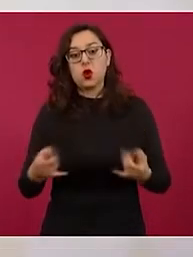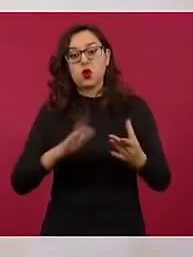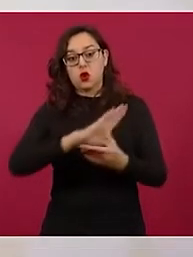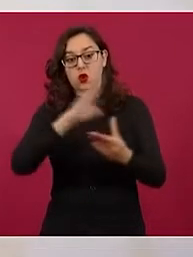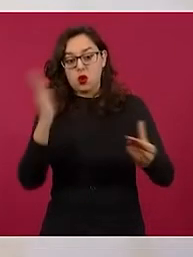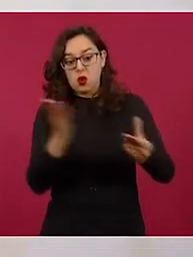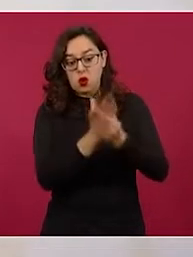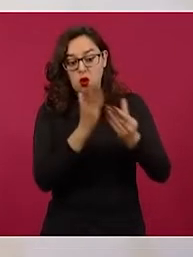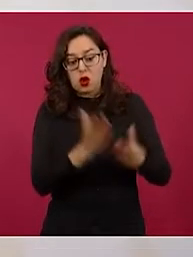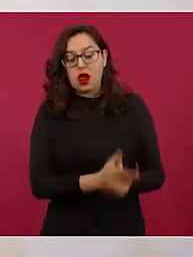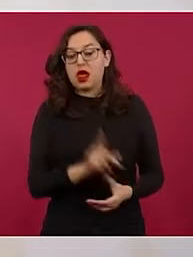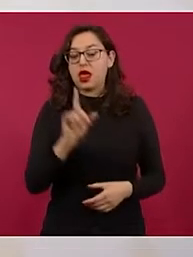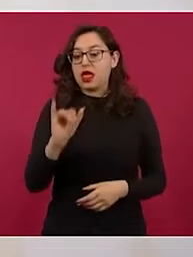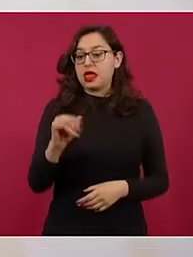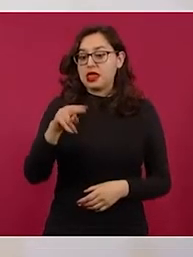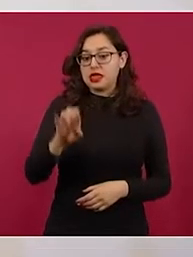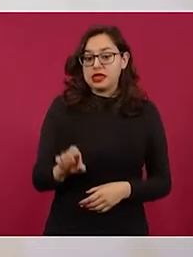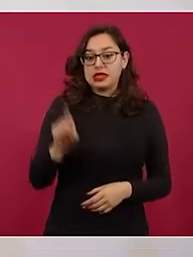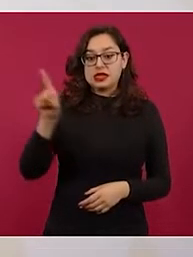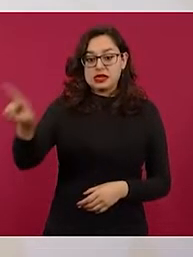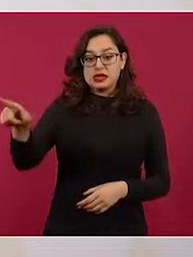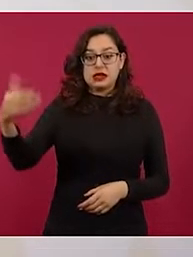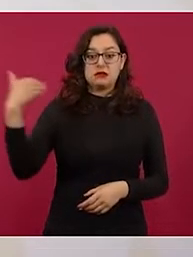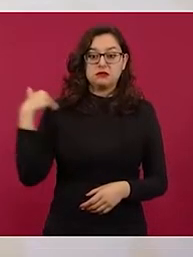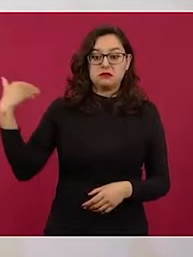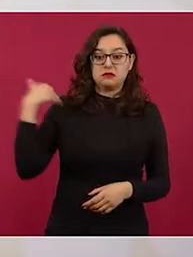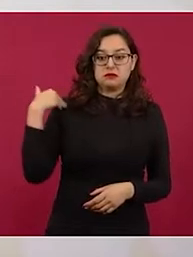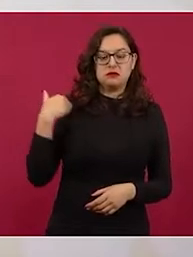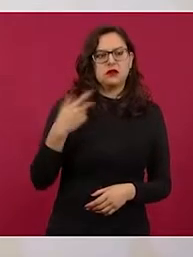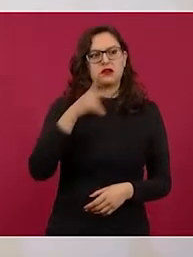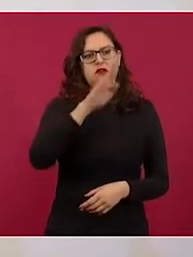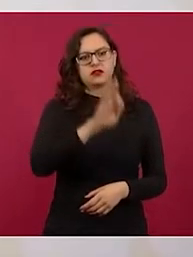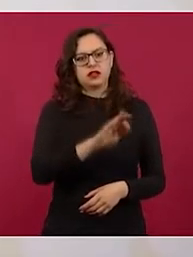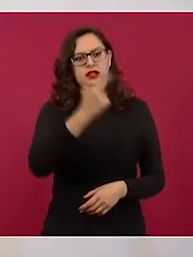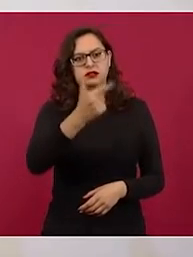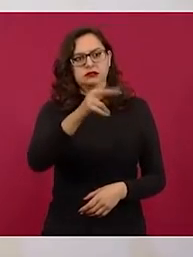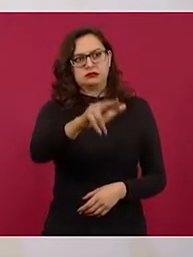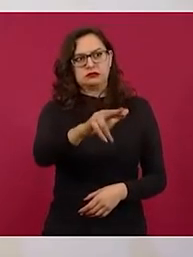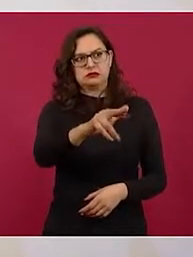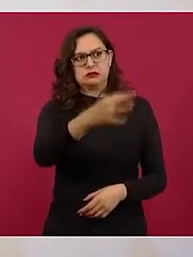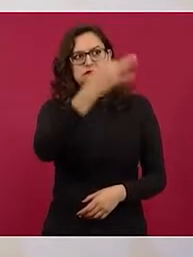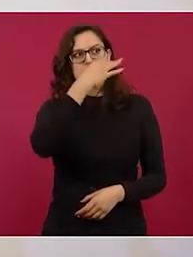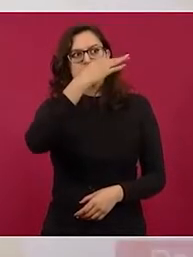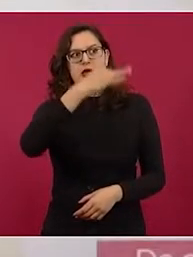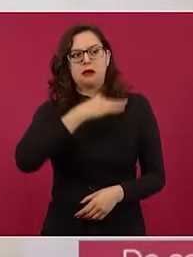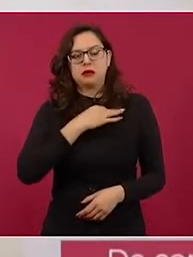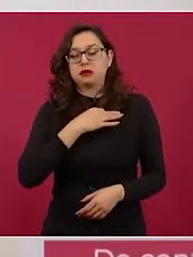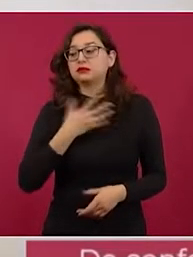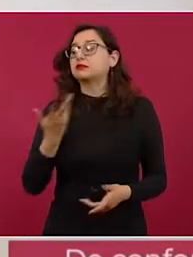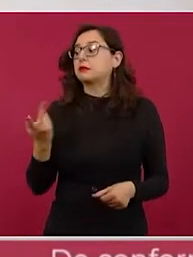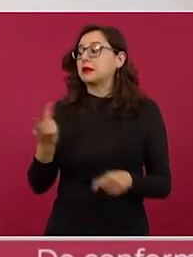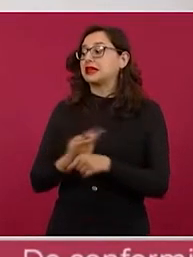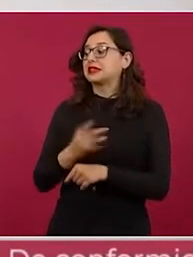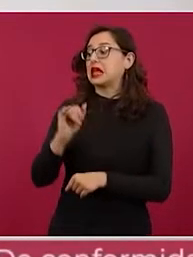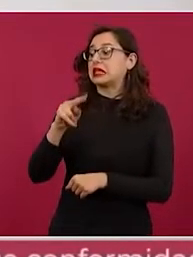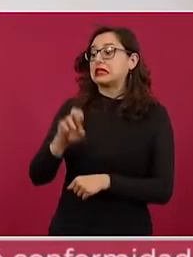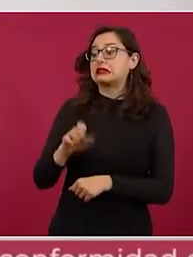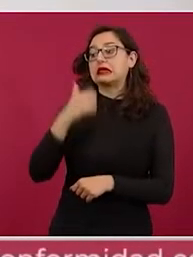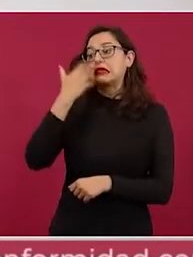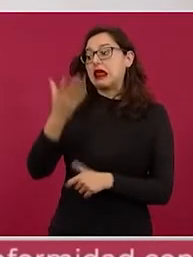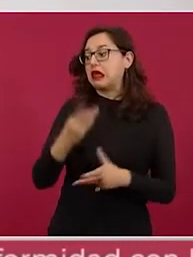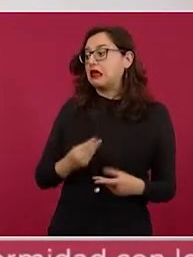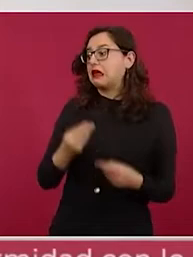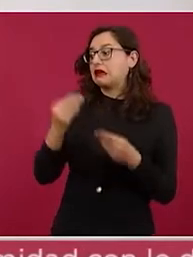el INE. Entonces me consultaron que si qué opinaba, entréguenlo,